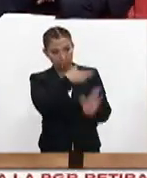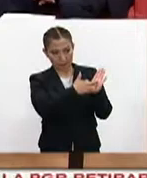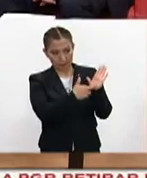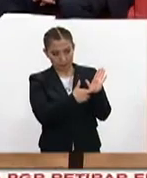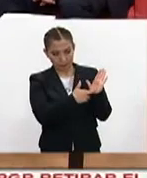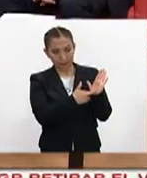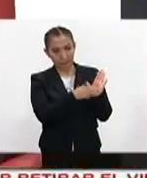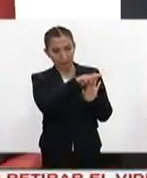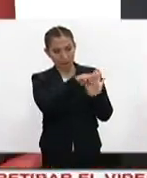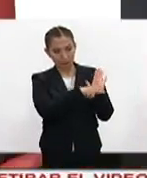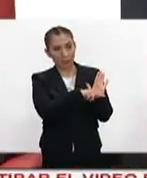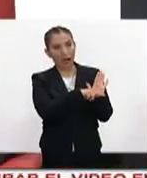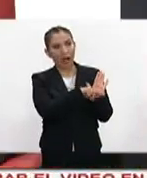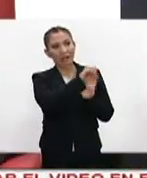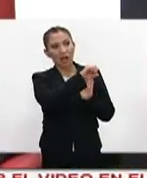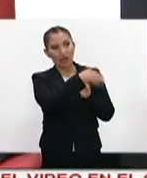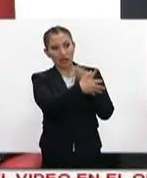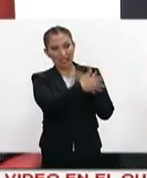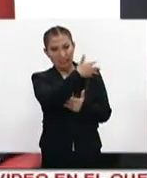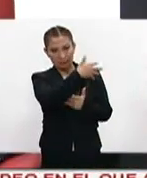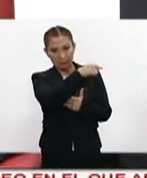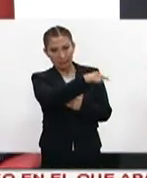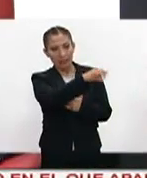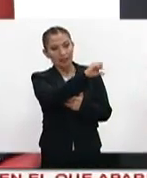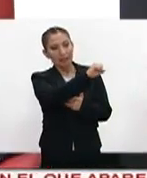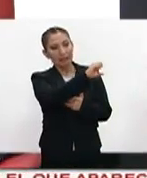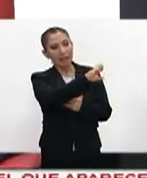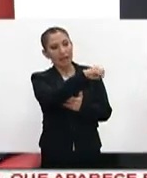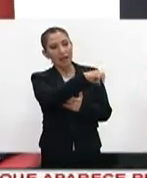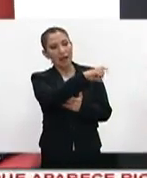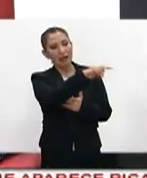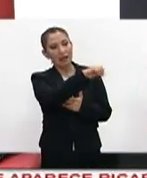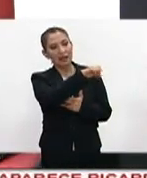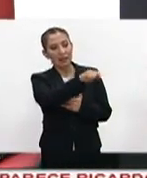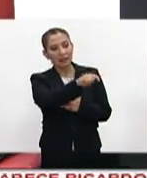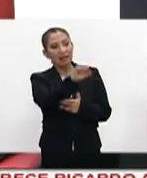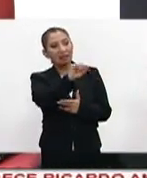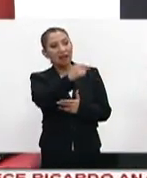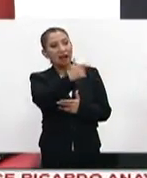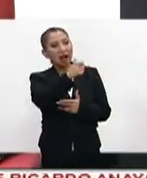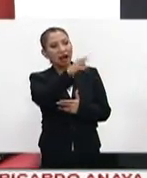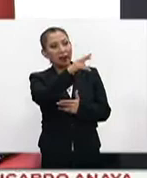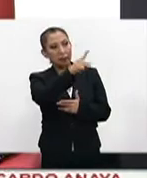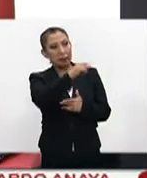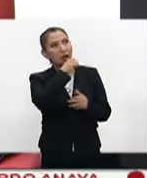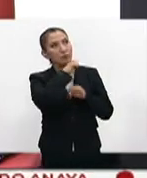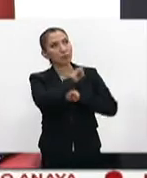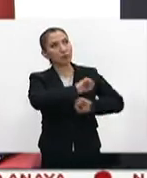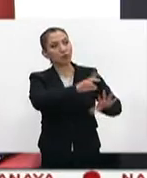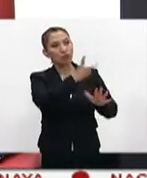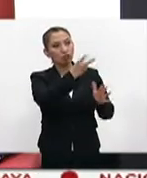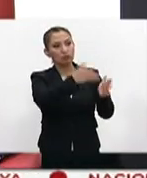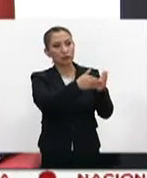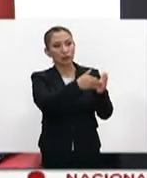norma, que es la norma 015 de la Semarnat Zagarpa, que se editó en el